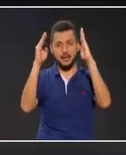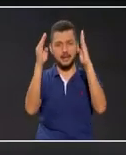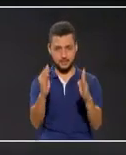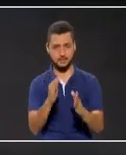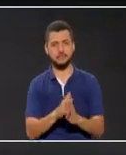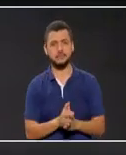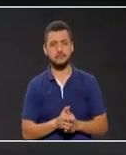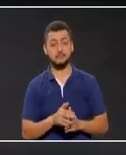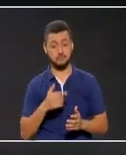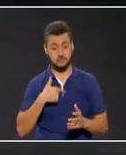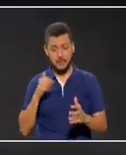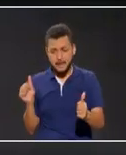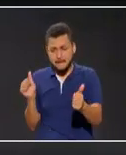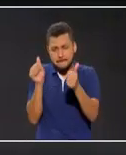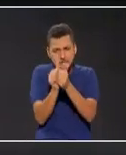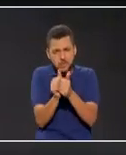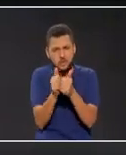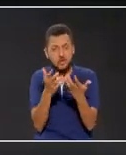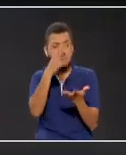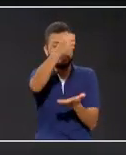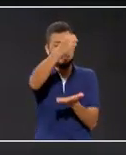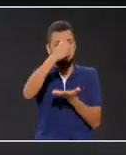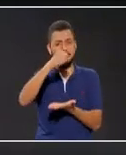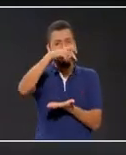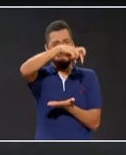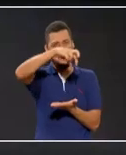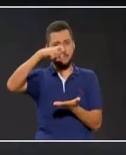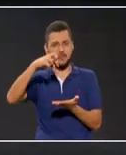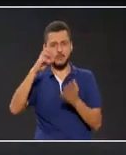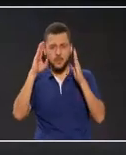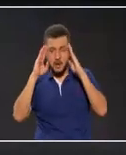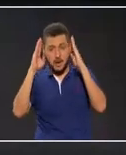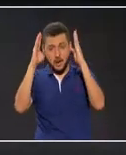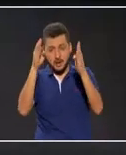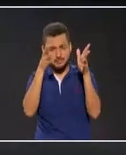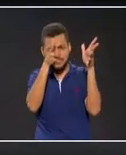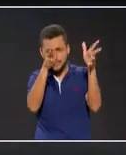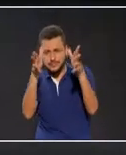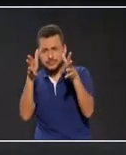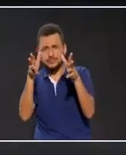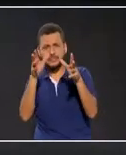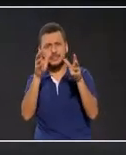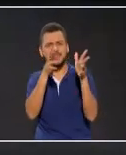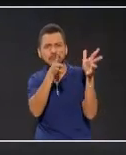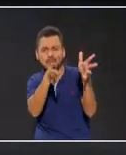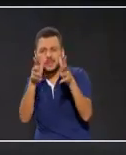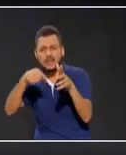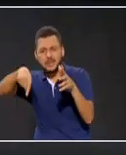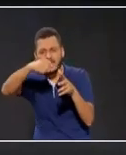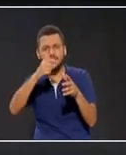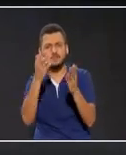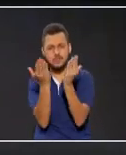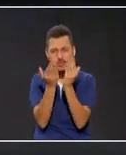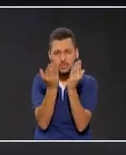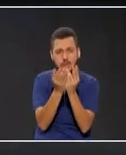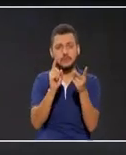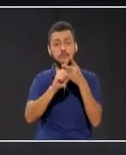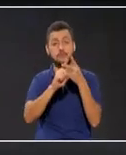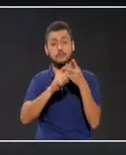vamos a acompañar el presupuesto, primero con formación y segundo con sistemas de información para que la población pueda